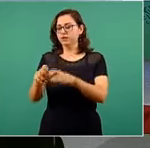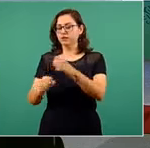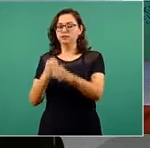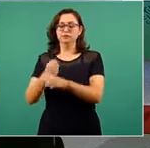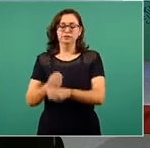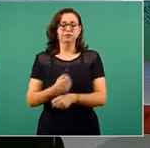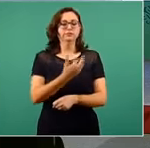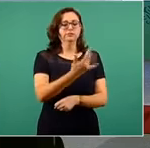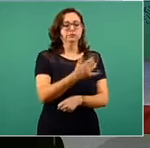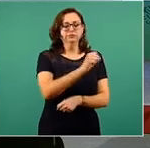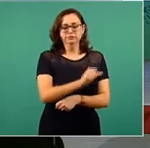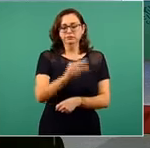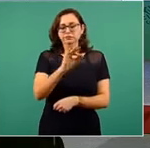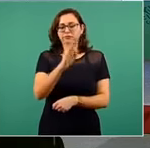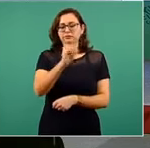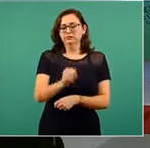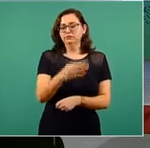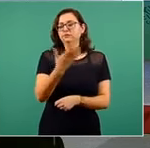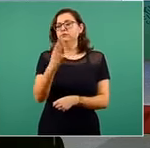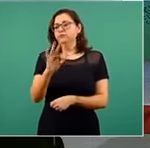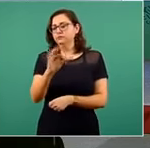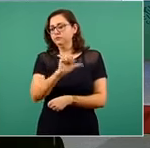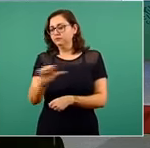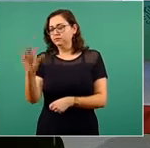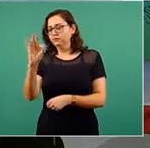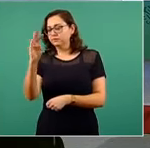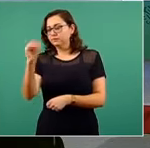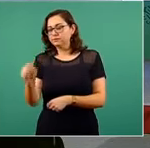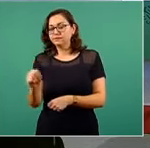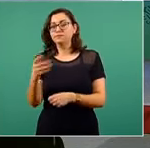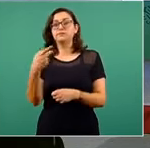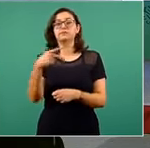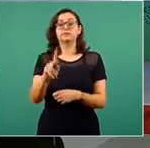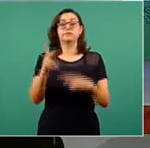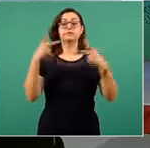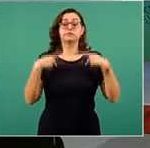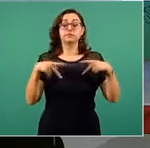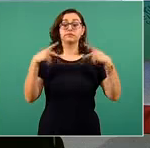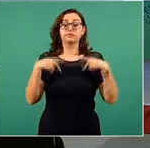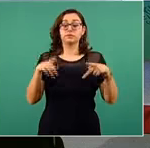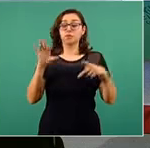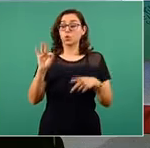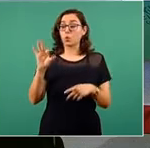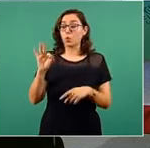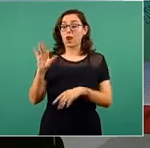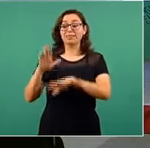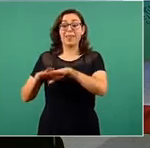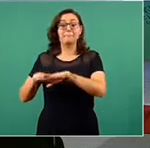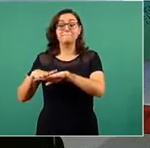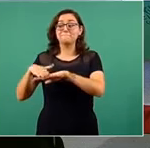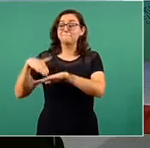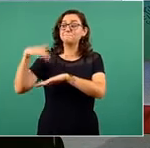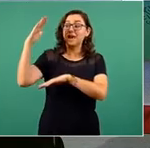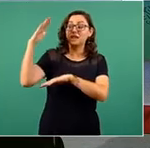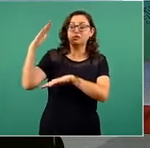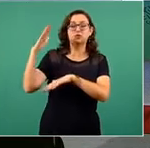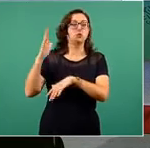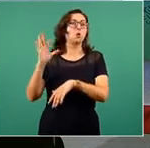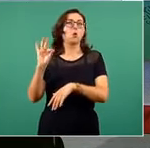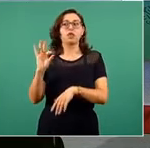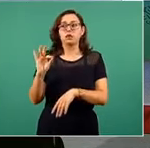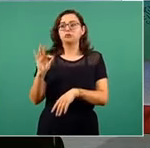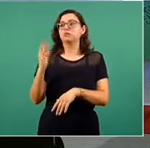50-59, 40-49, cualquier persona que tenga 40 y más y no se haya vacunado es